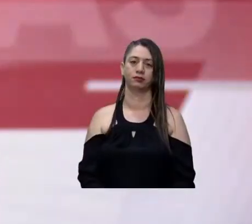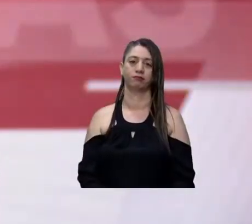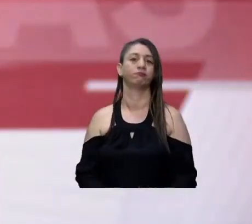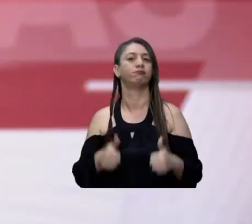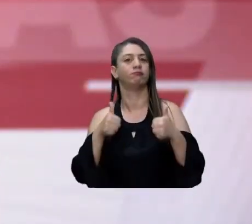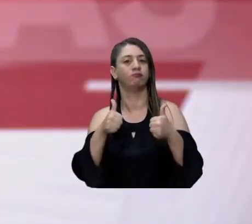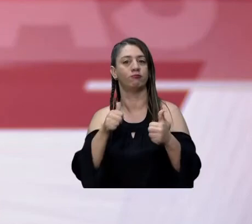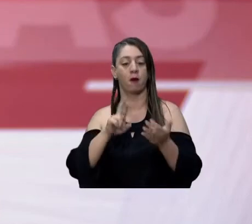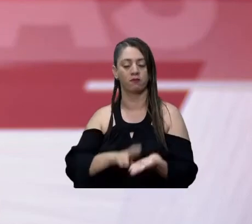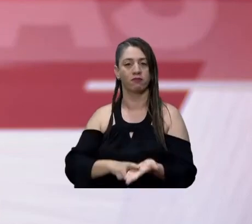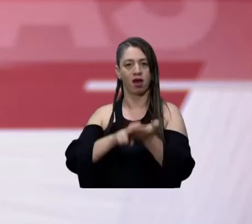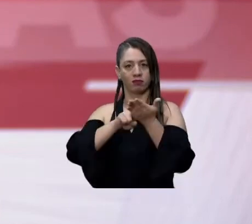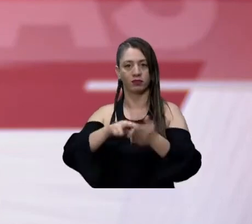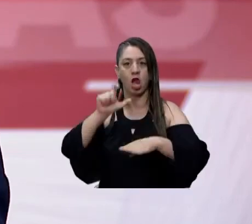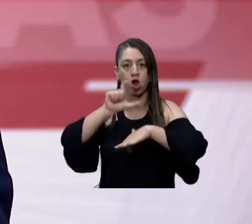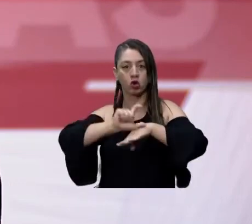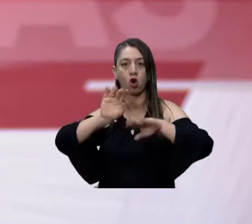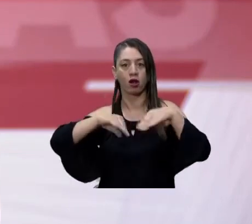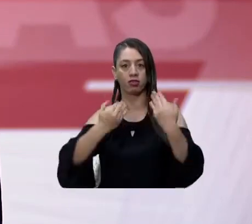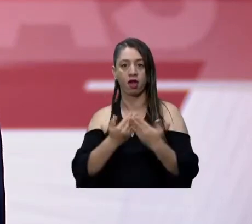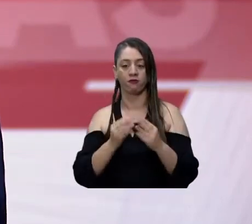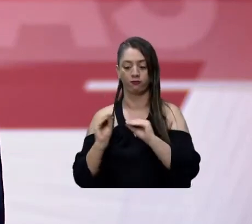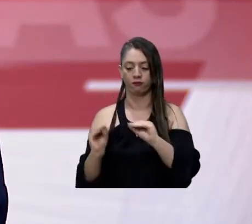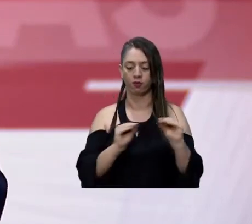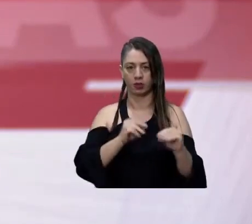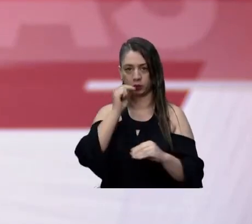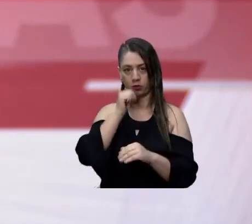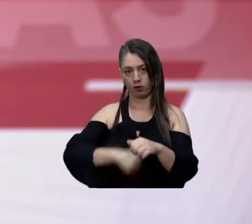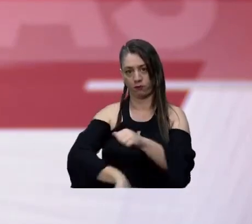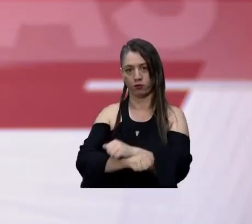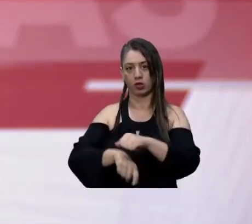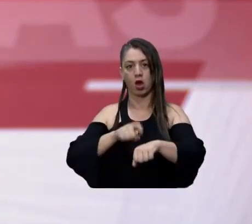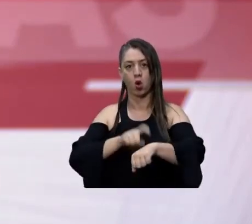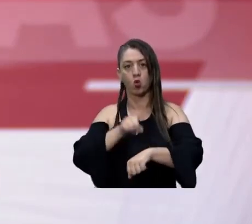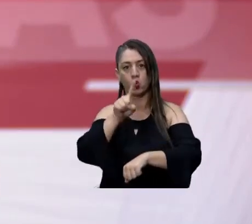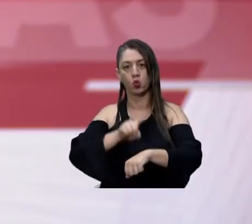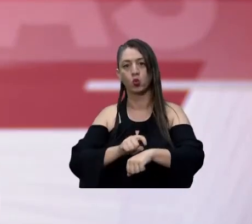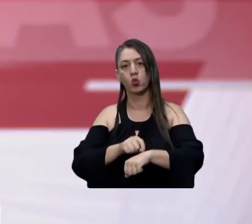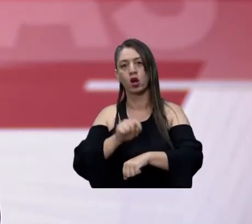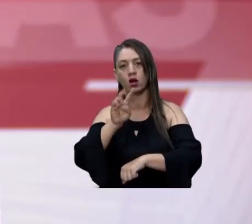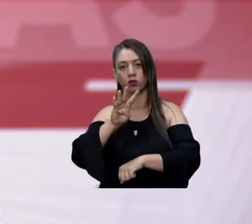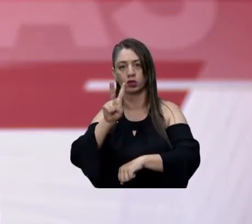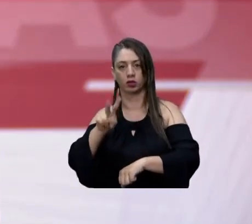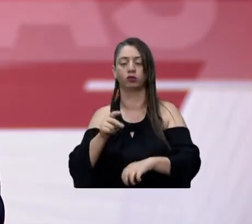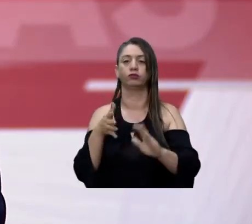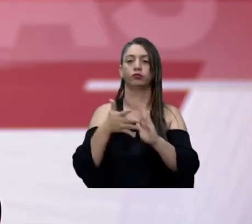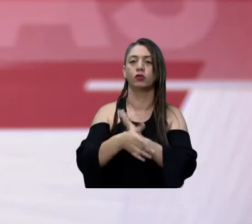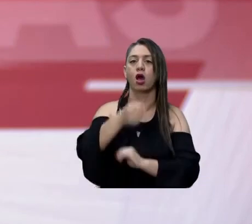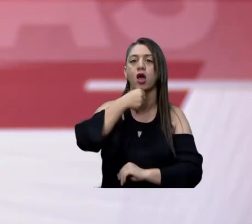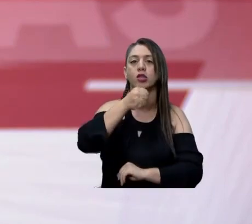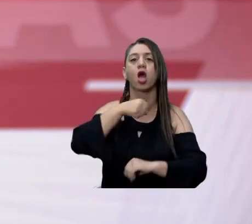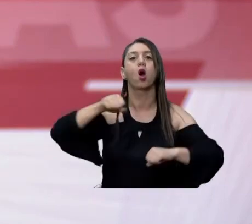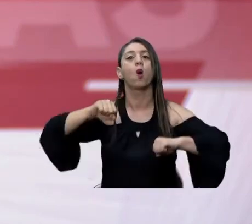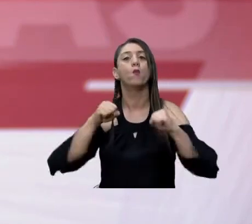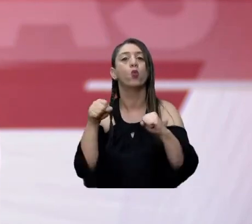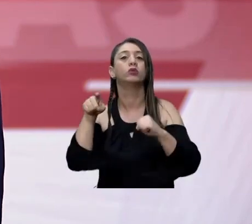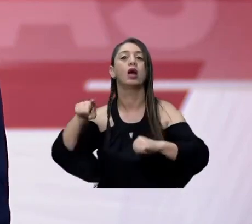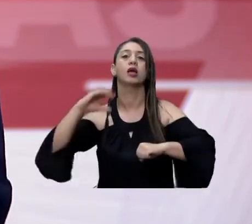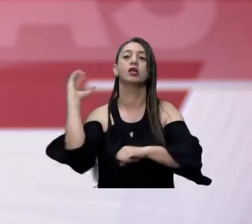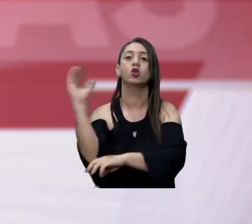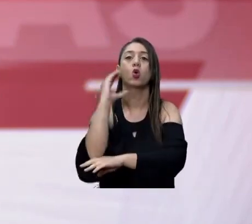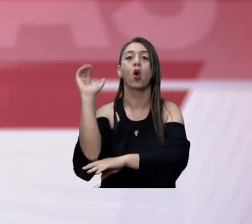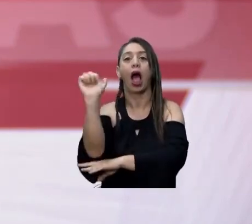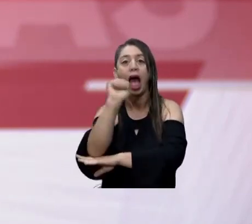Muy bien, por la recuperación de las escuelas de formación. 1:42 minutos antes de ir a la pausa, una noticia valiosa. Hoy arrancó trabajos en Bogotá la Selección Colombia